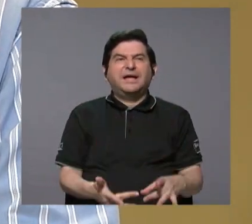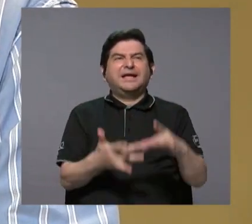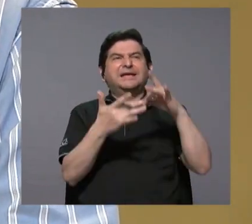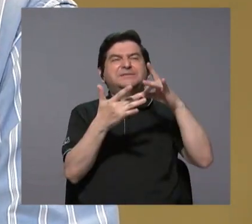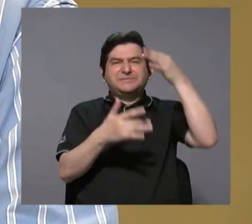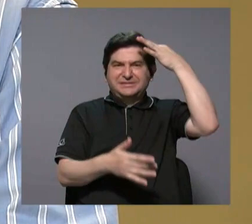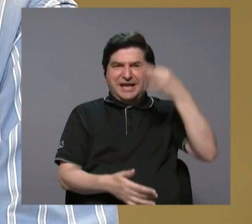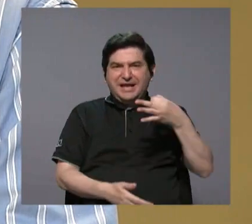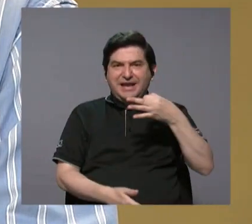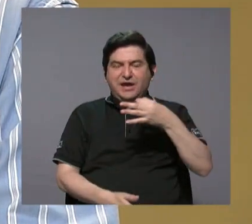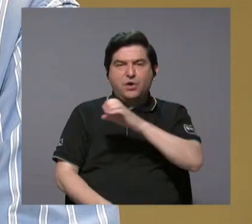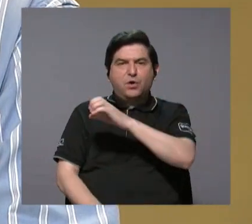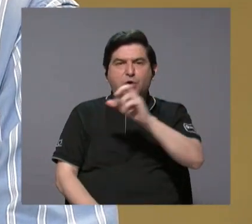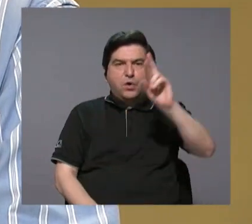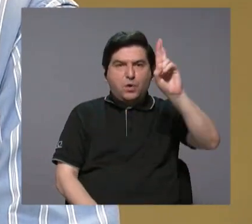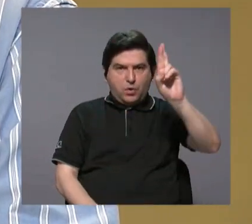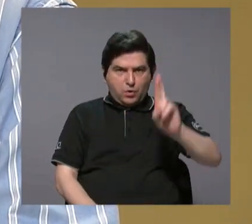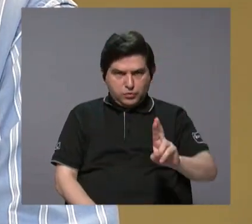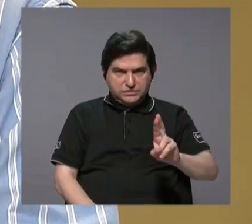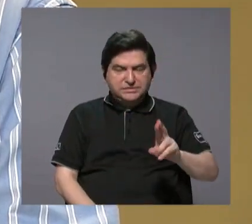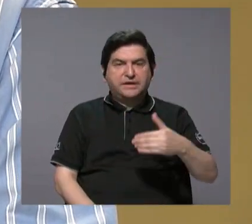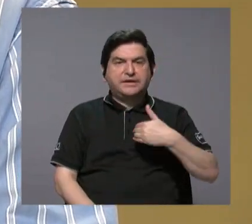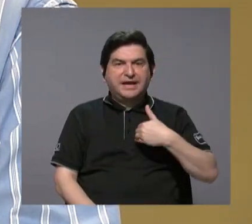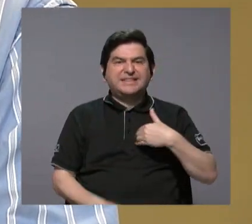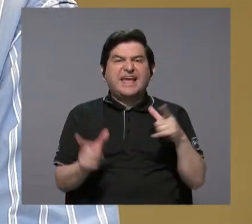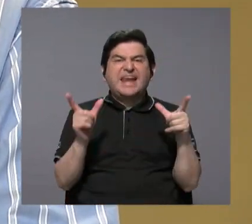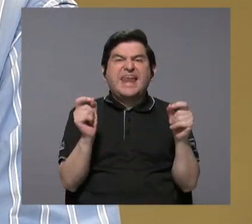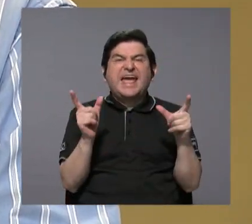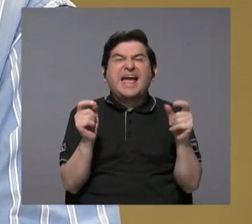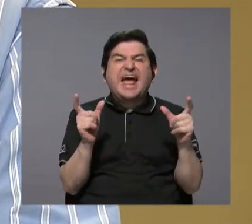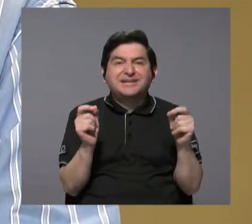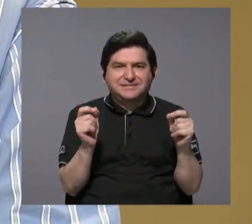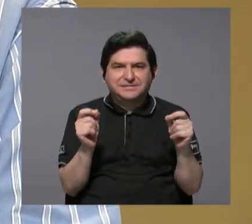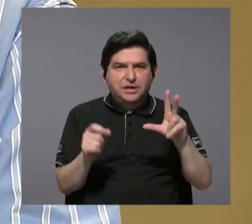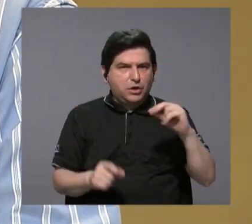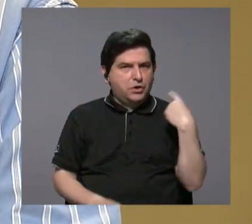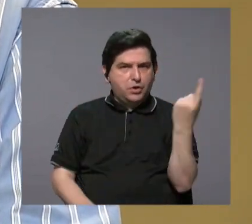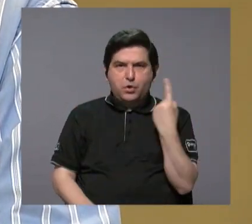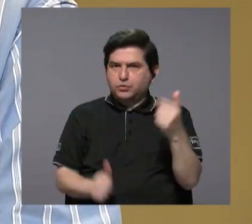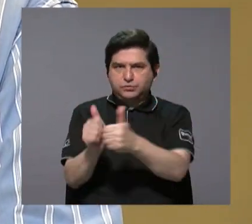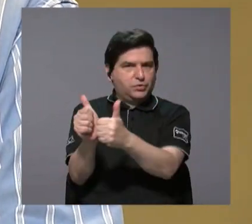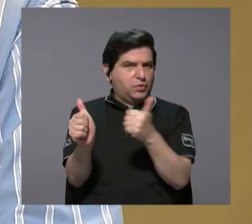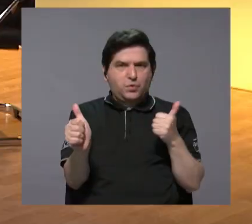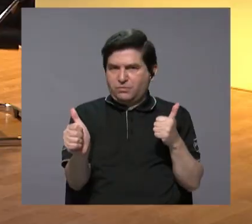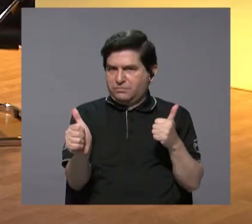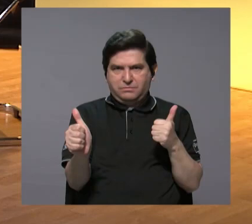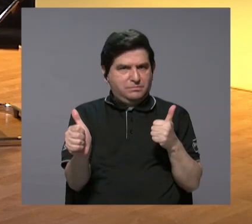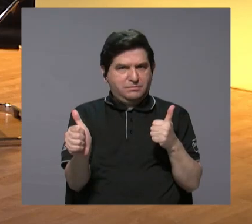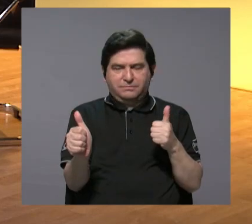Particularmente creo que la costarricense tiene cáncer, no solo está en recesión.